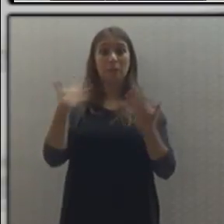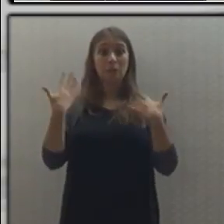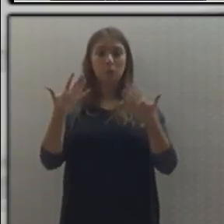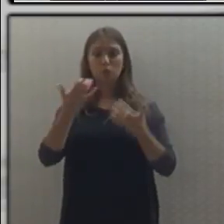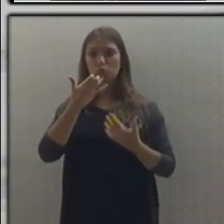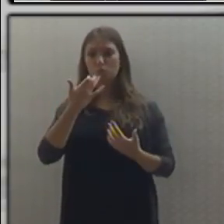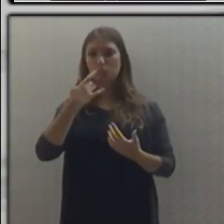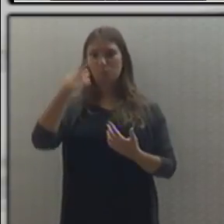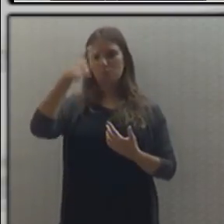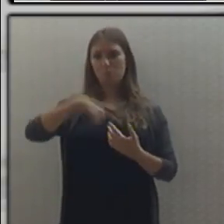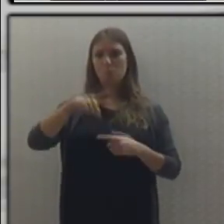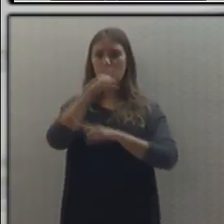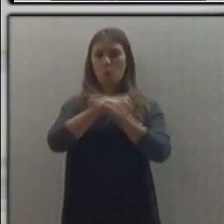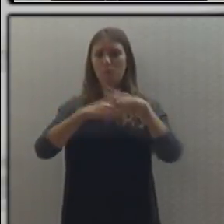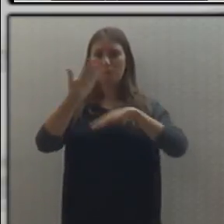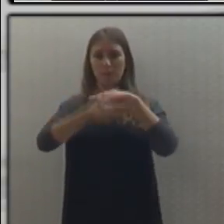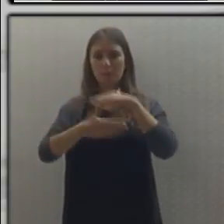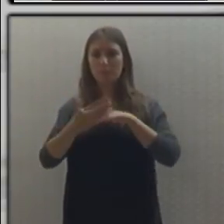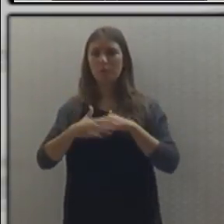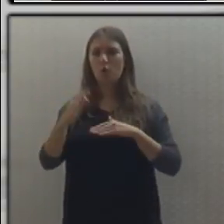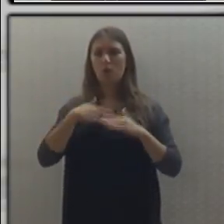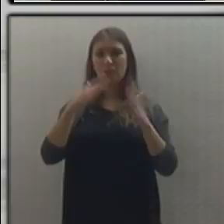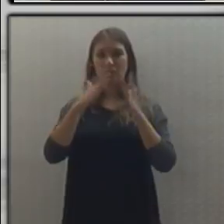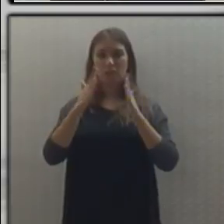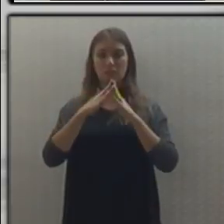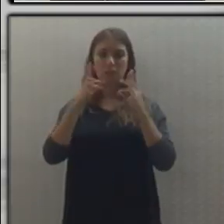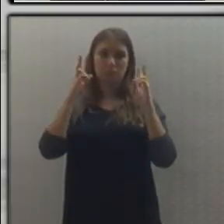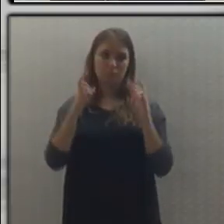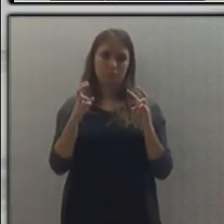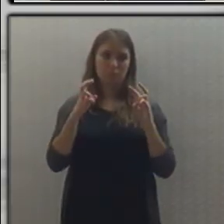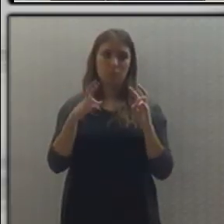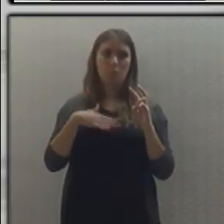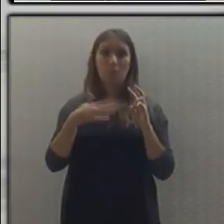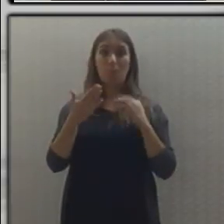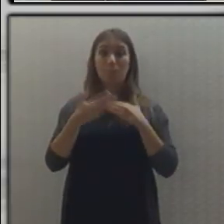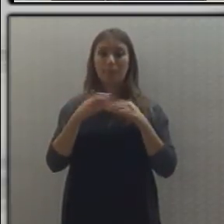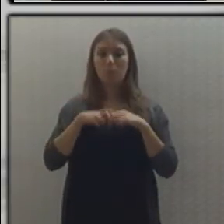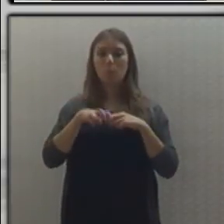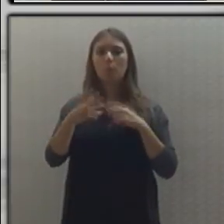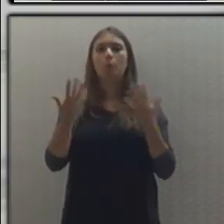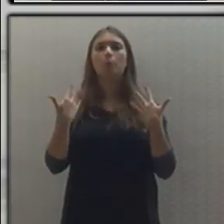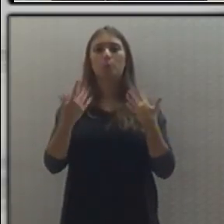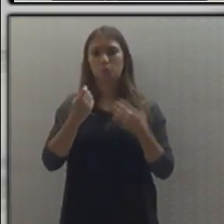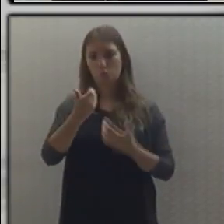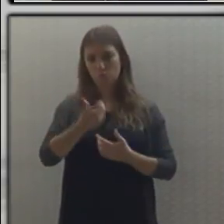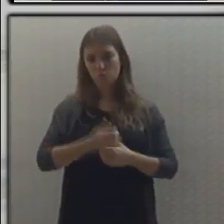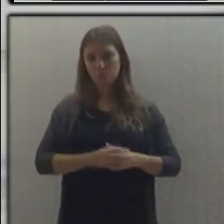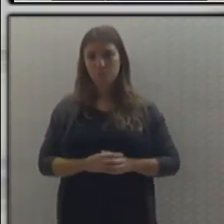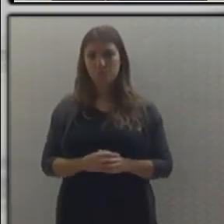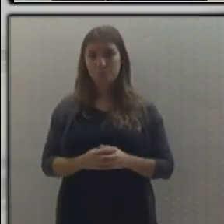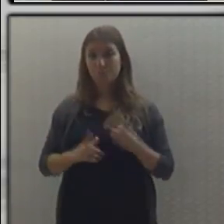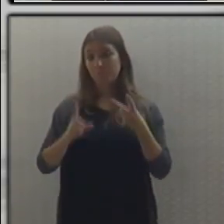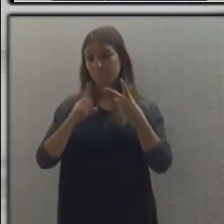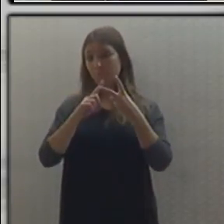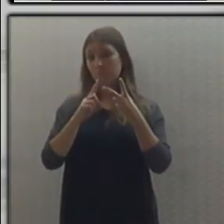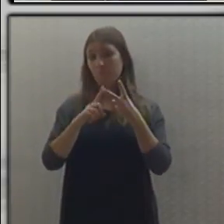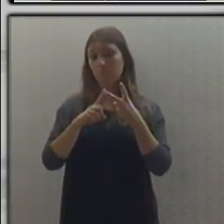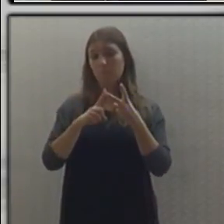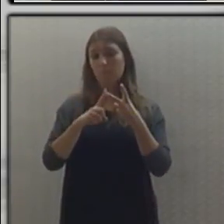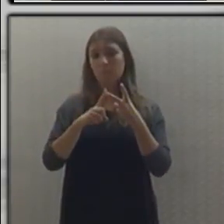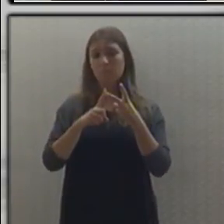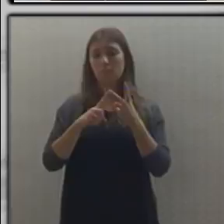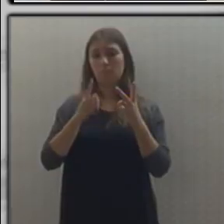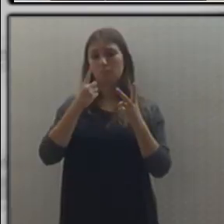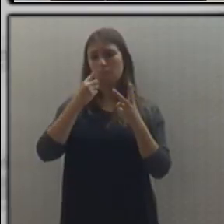persona con movilidad reducida o que tiene que pasar mucho tiempo en su casa pueda salir un poco al exterior. Por otro lado, otro mecanismo que es